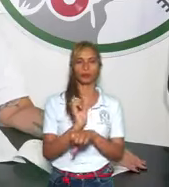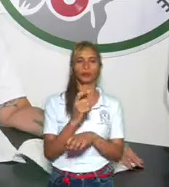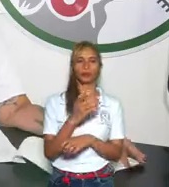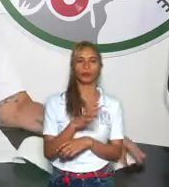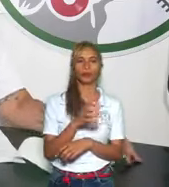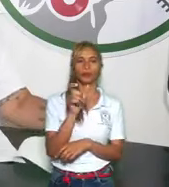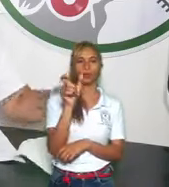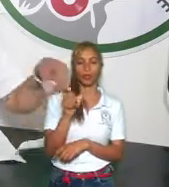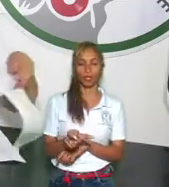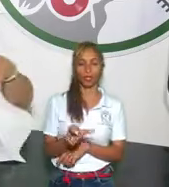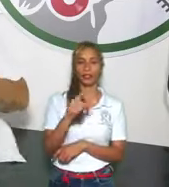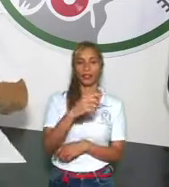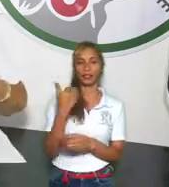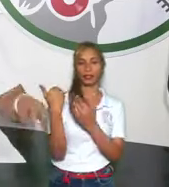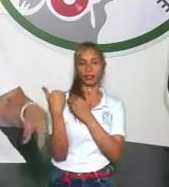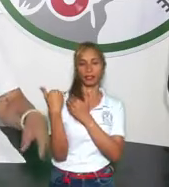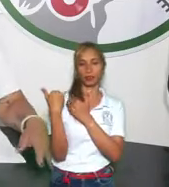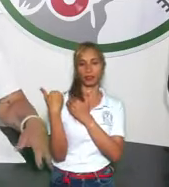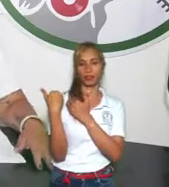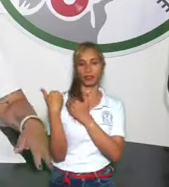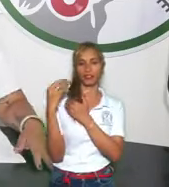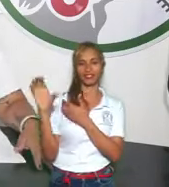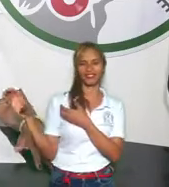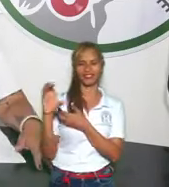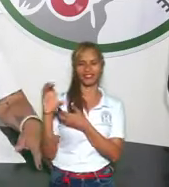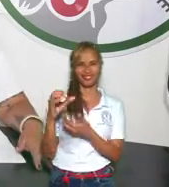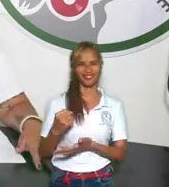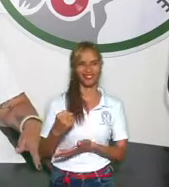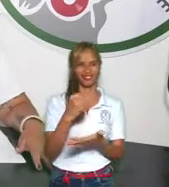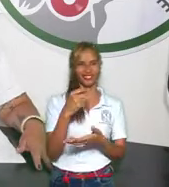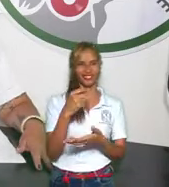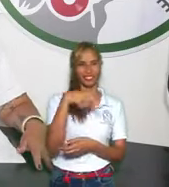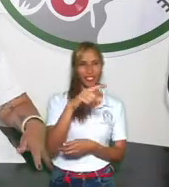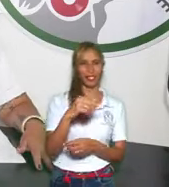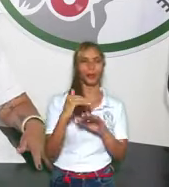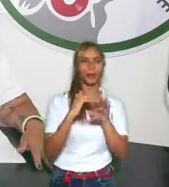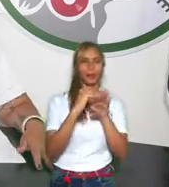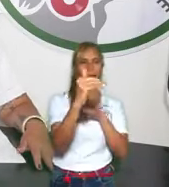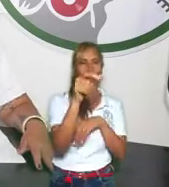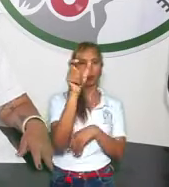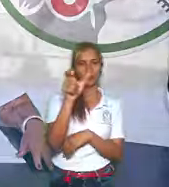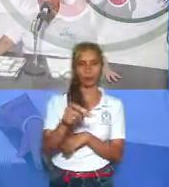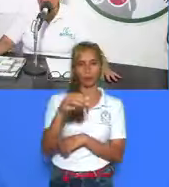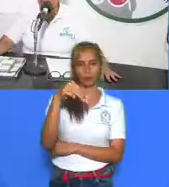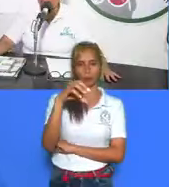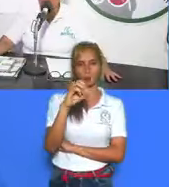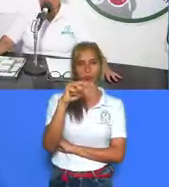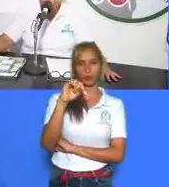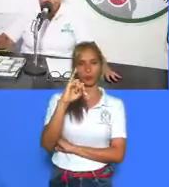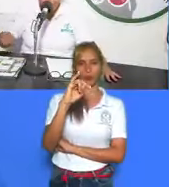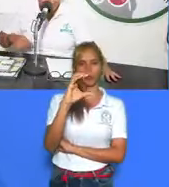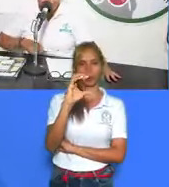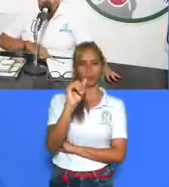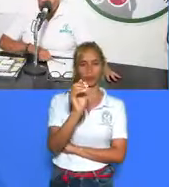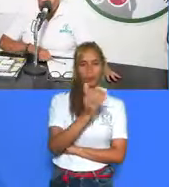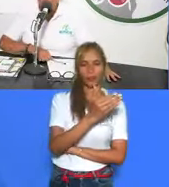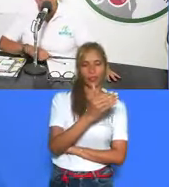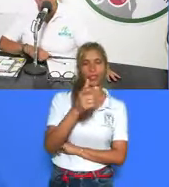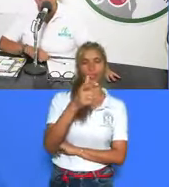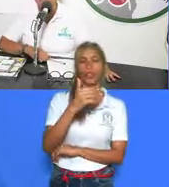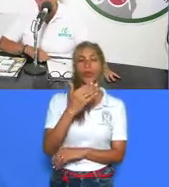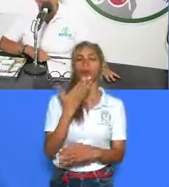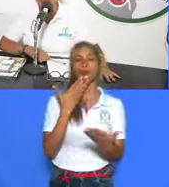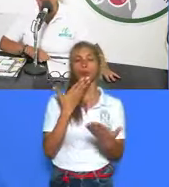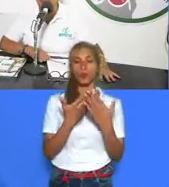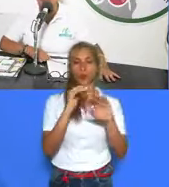Entonces damos la bienvenida a nuestra invitada Mónica Montoya García, que es la coordinadora de cartera. Bienvenida, Mónica. Hola, buenos días,